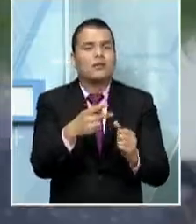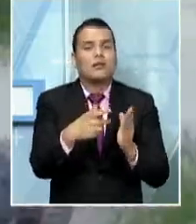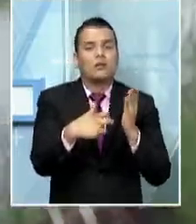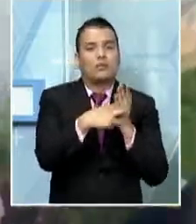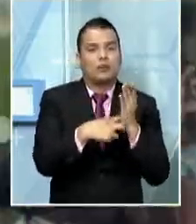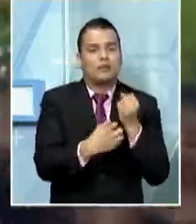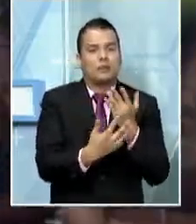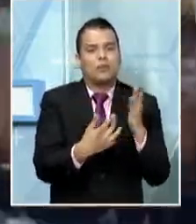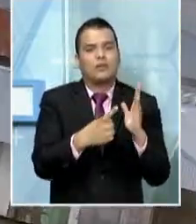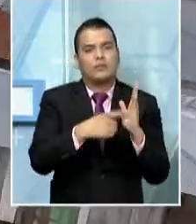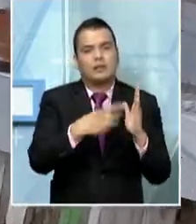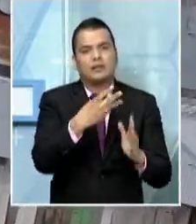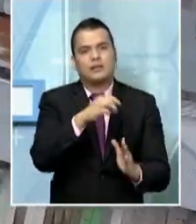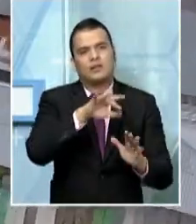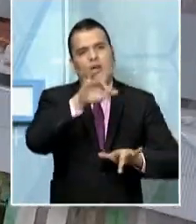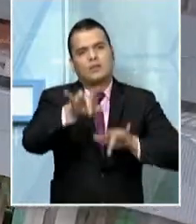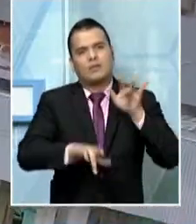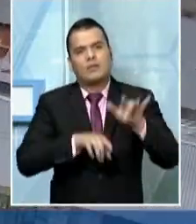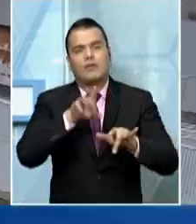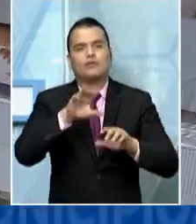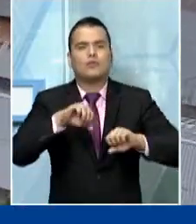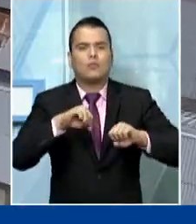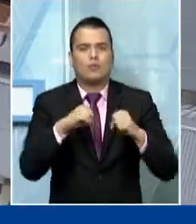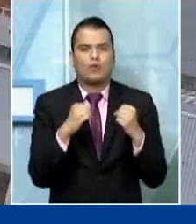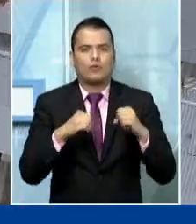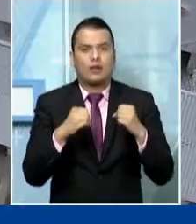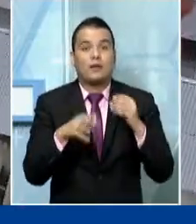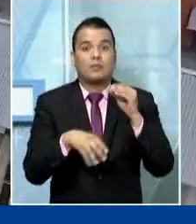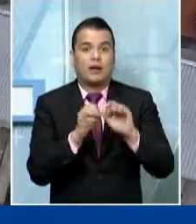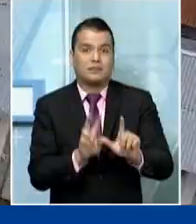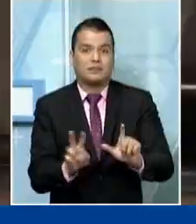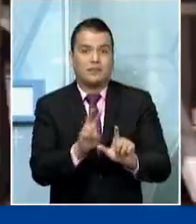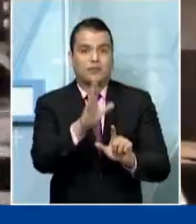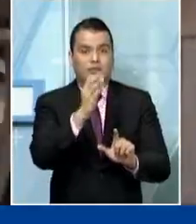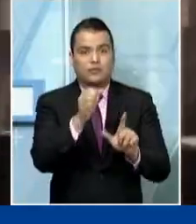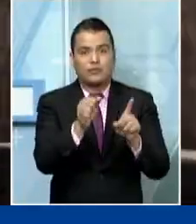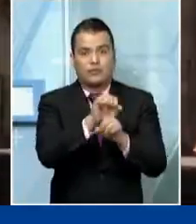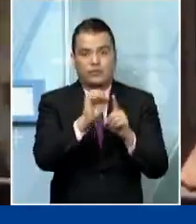puedan asistir al Movistar Arena y se hará transmisión en vivo por las redes sociales del colectivo.